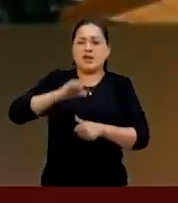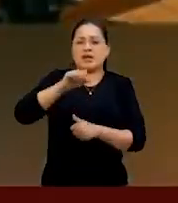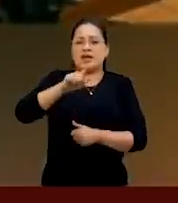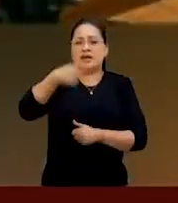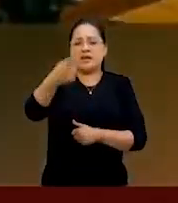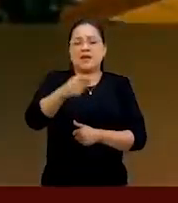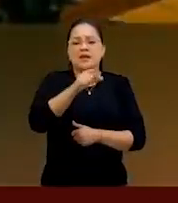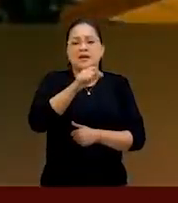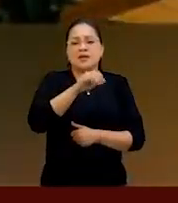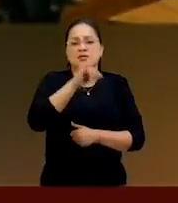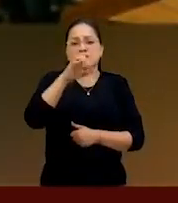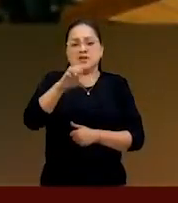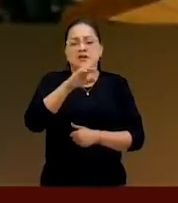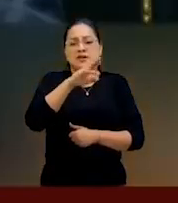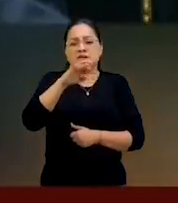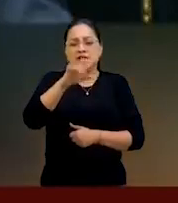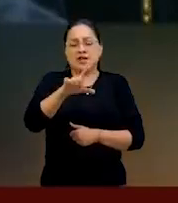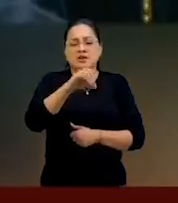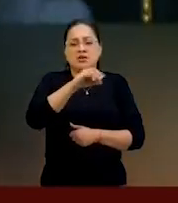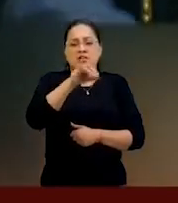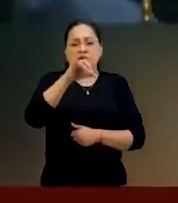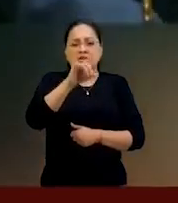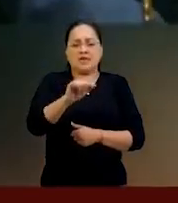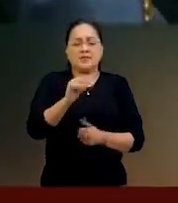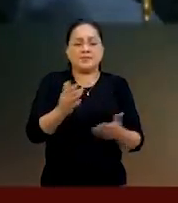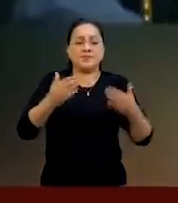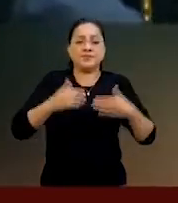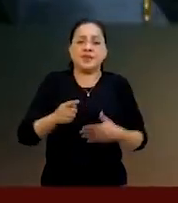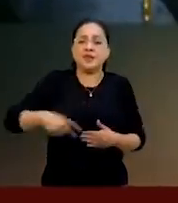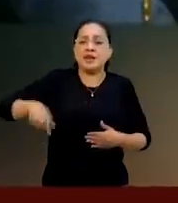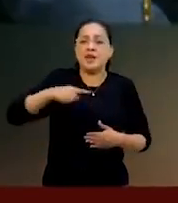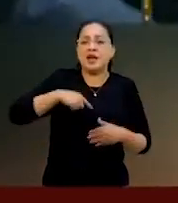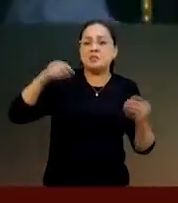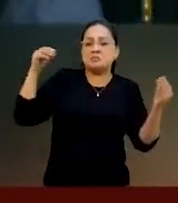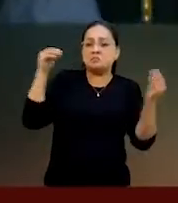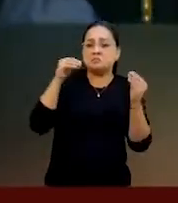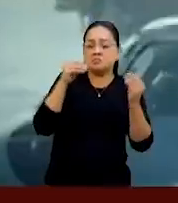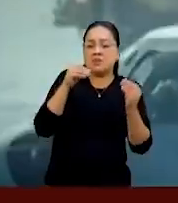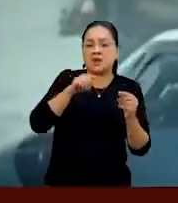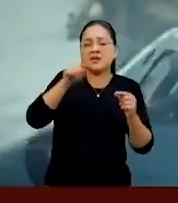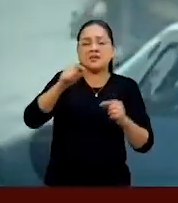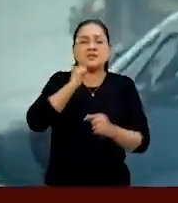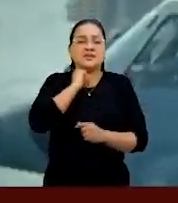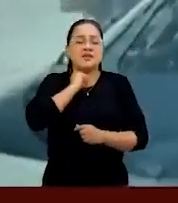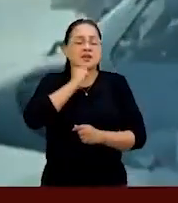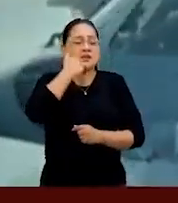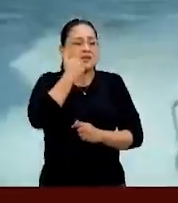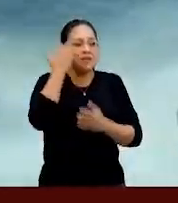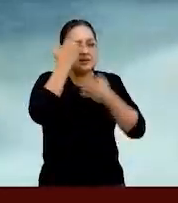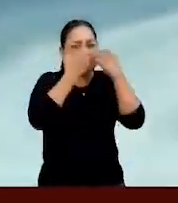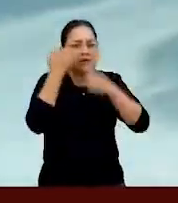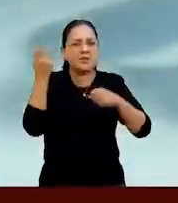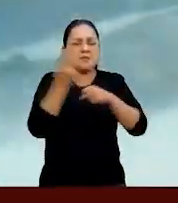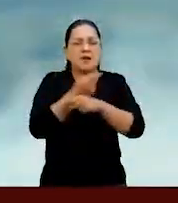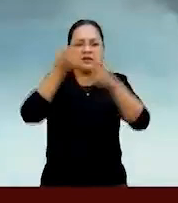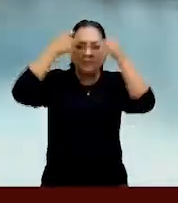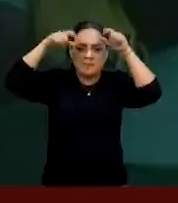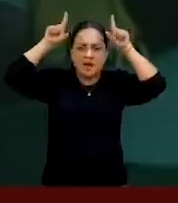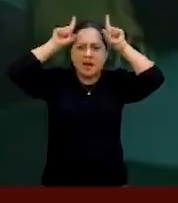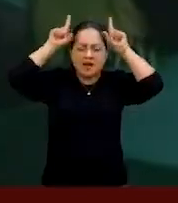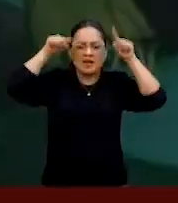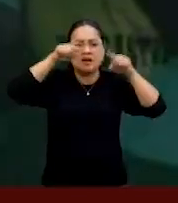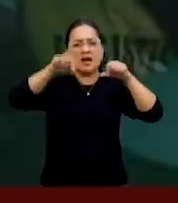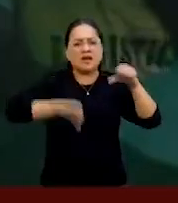almirante José Rafael Ojeda Durán. Al debatir el otorgamiento de esta presea, senadores pidieron evaluar las tareas de la Marina en labores de